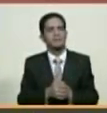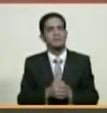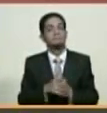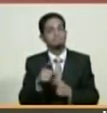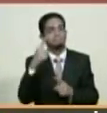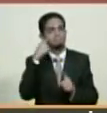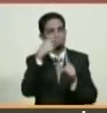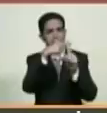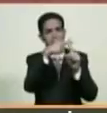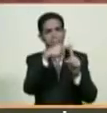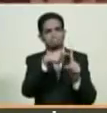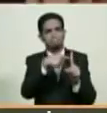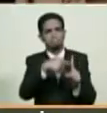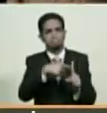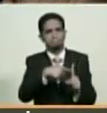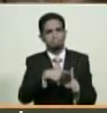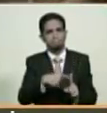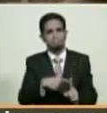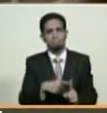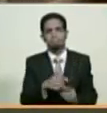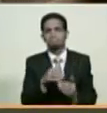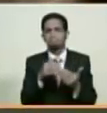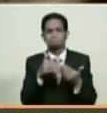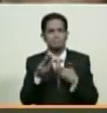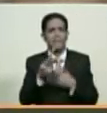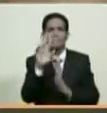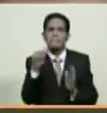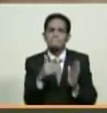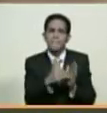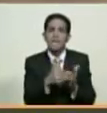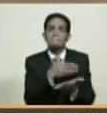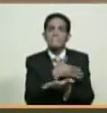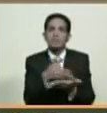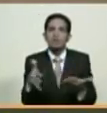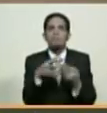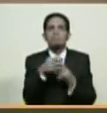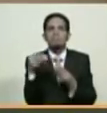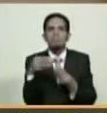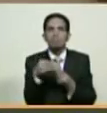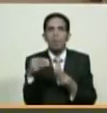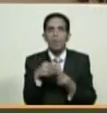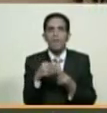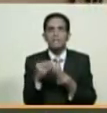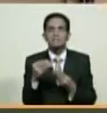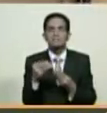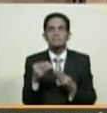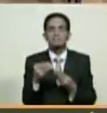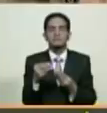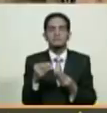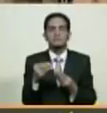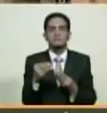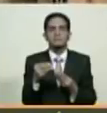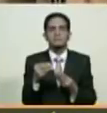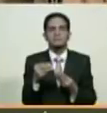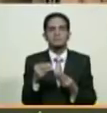sumando. Más de 3 mil millones de dólares, más de 3 mil millones de dólares